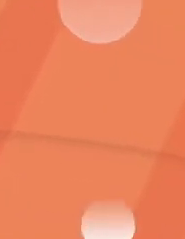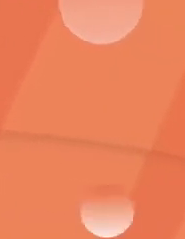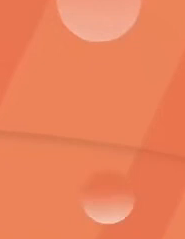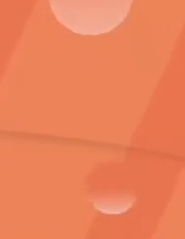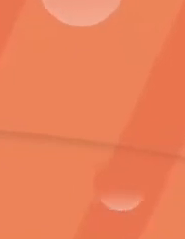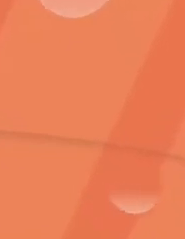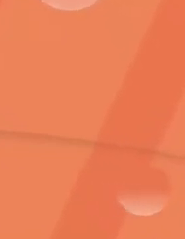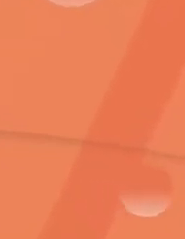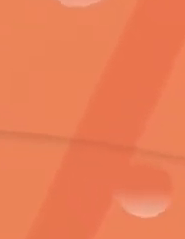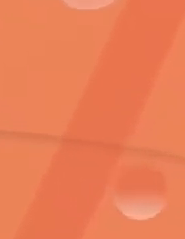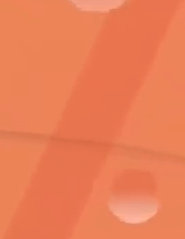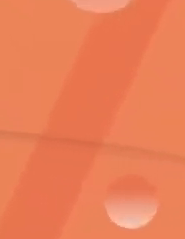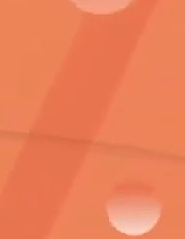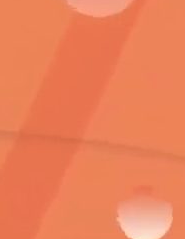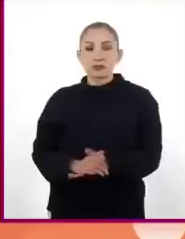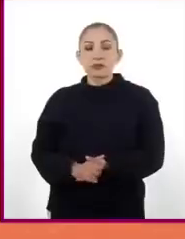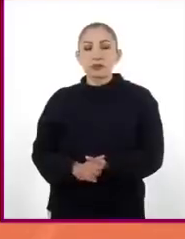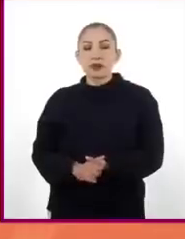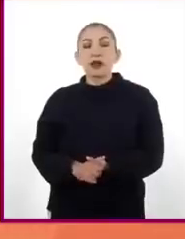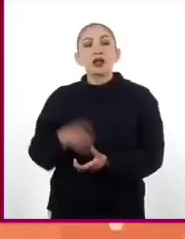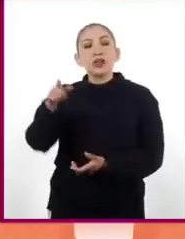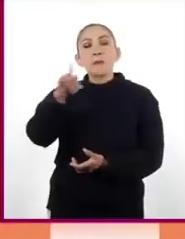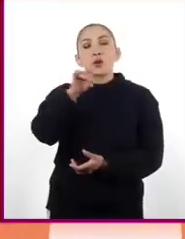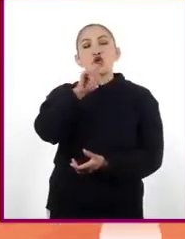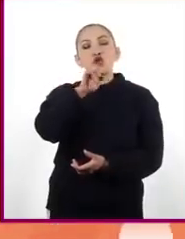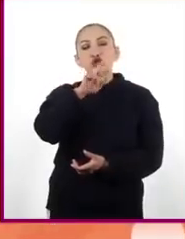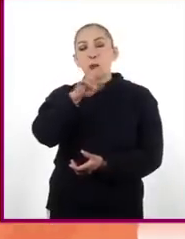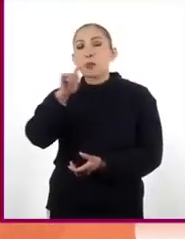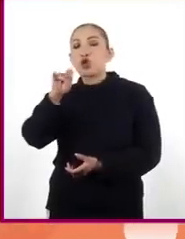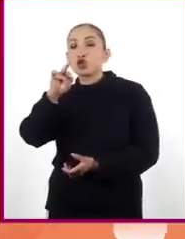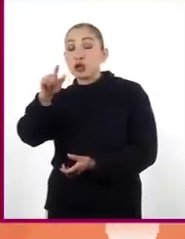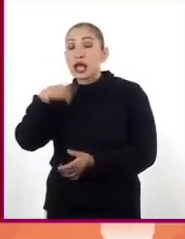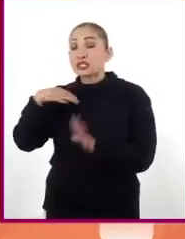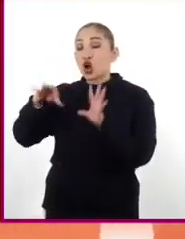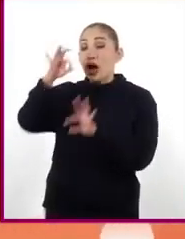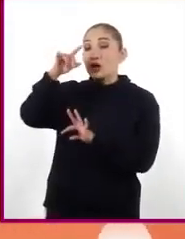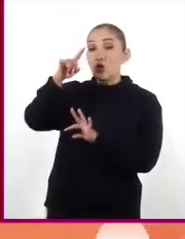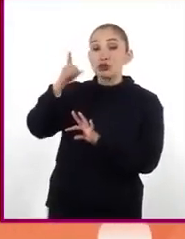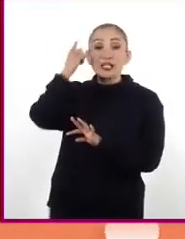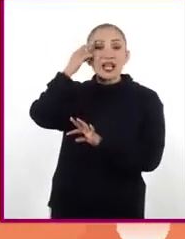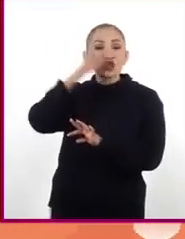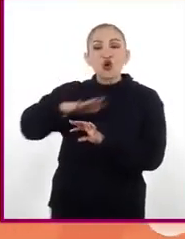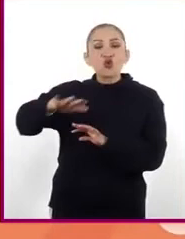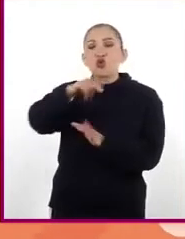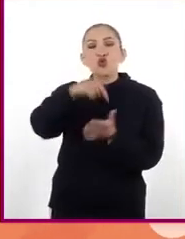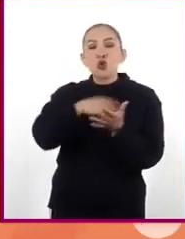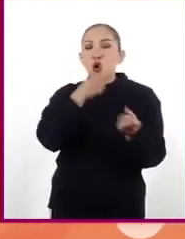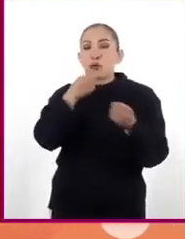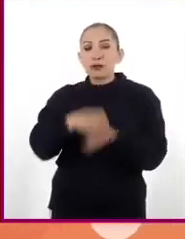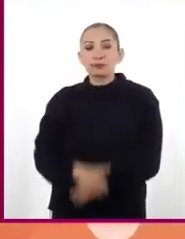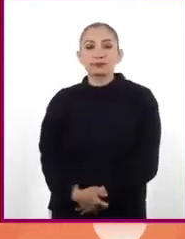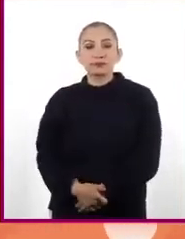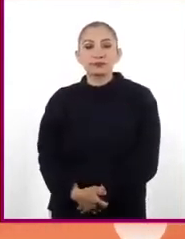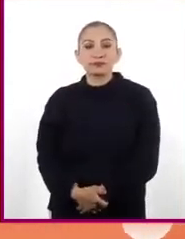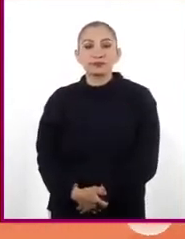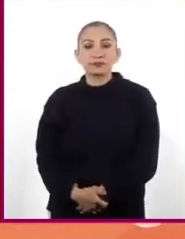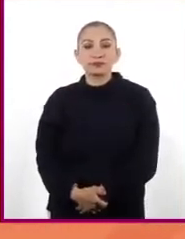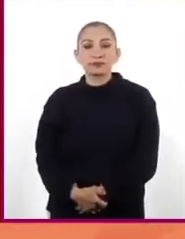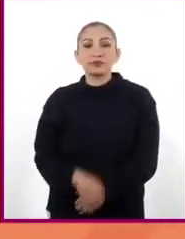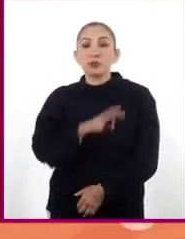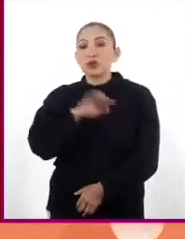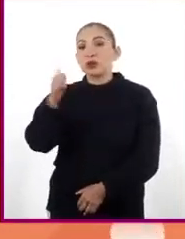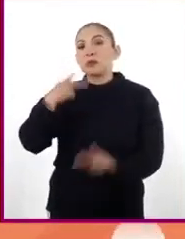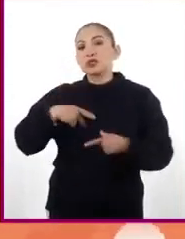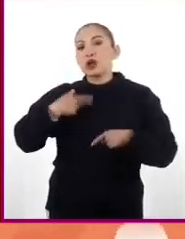Entre la productora o productor y ustedes, elijan una directora o director de escena. Puede ser otro miembro de la